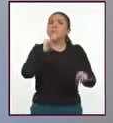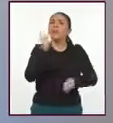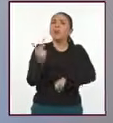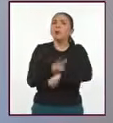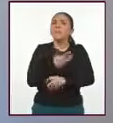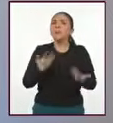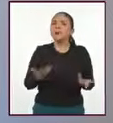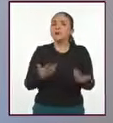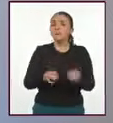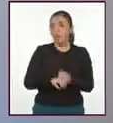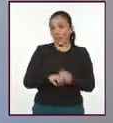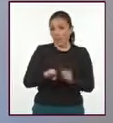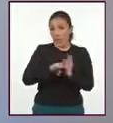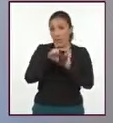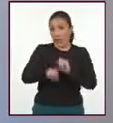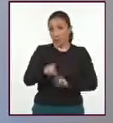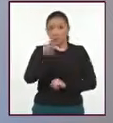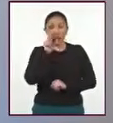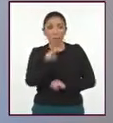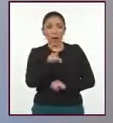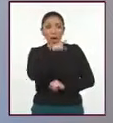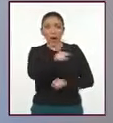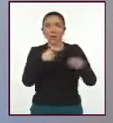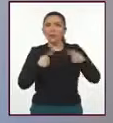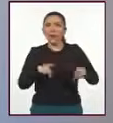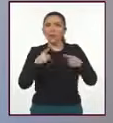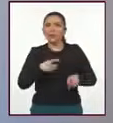Si uno percibe que a otra persona le están